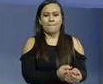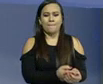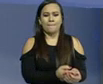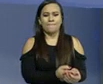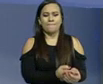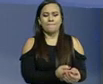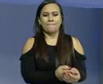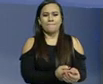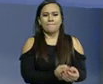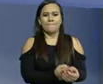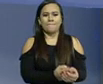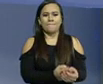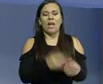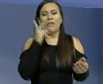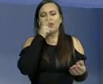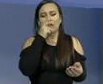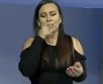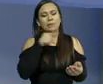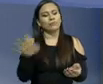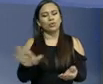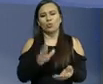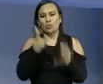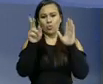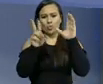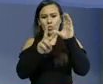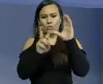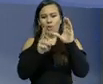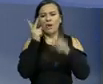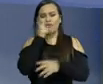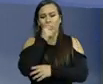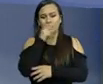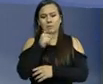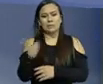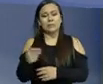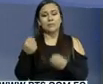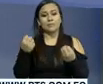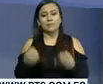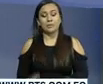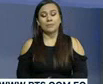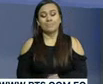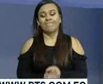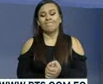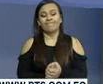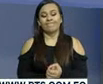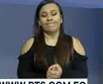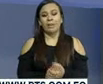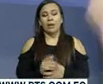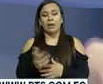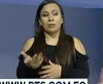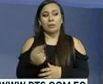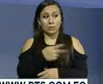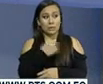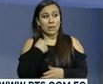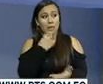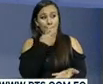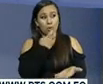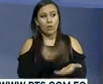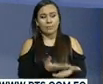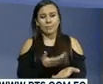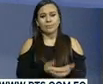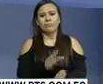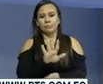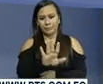totalmente contraria a la realidad me refiero a que inclusive podría haber caído en delito de perjurio usted tiene pruebas para ser